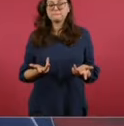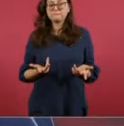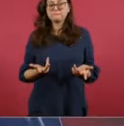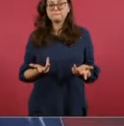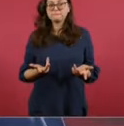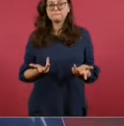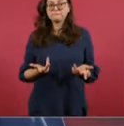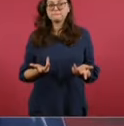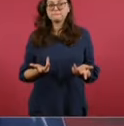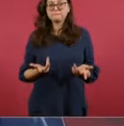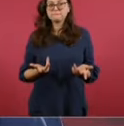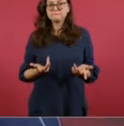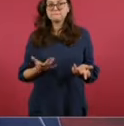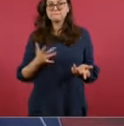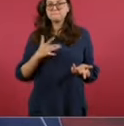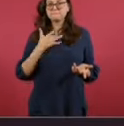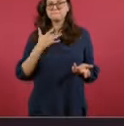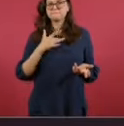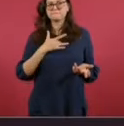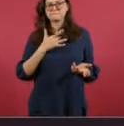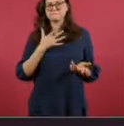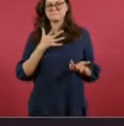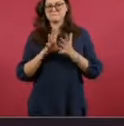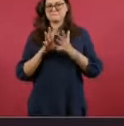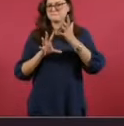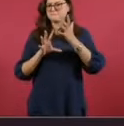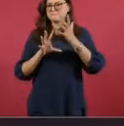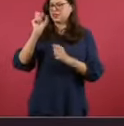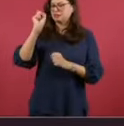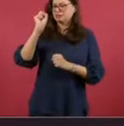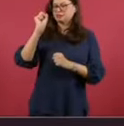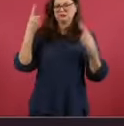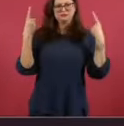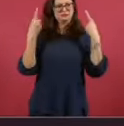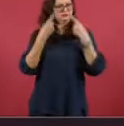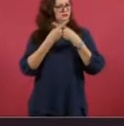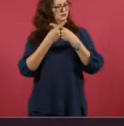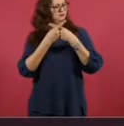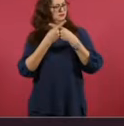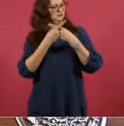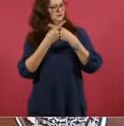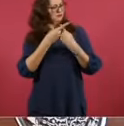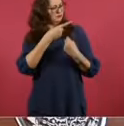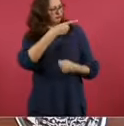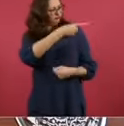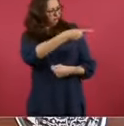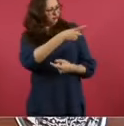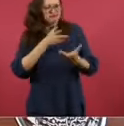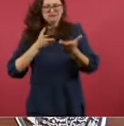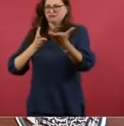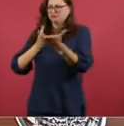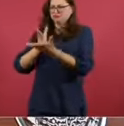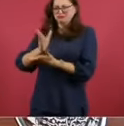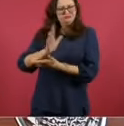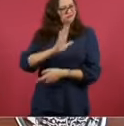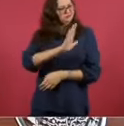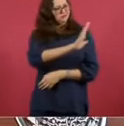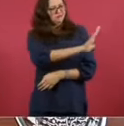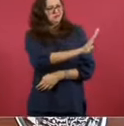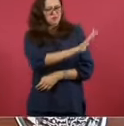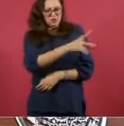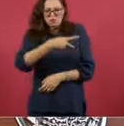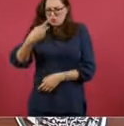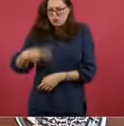a nuestros principios constitucionales de no intervención y de autodeterminación de los